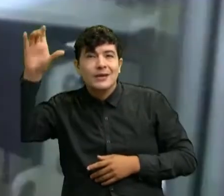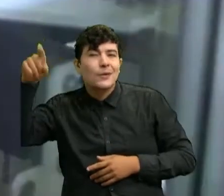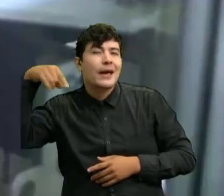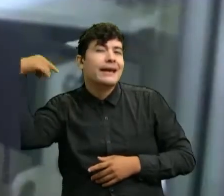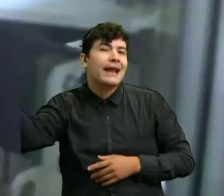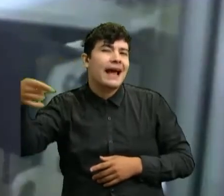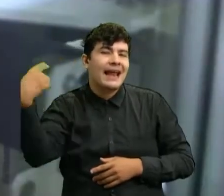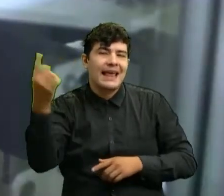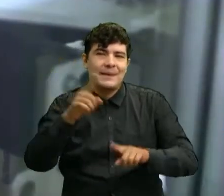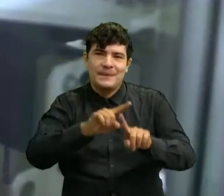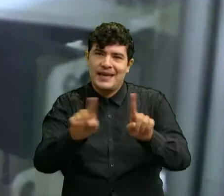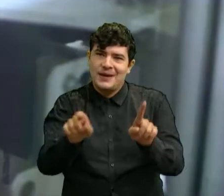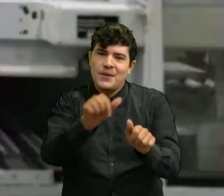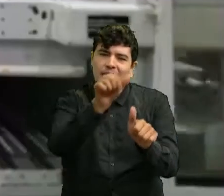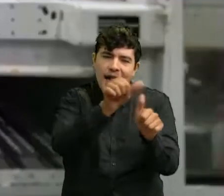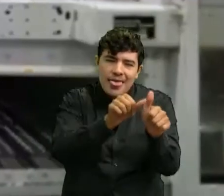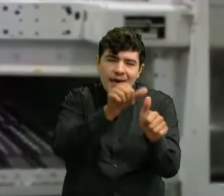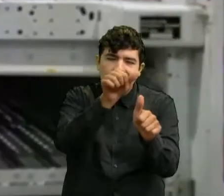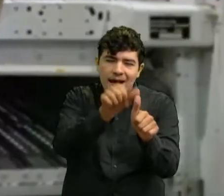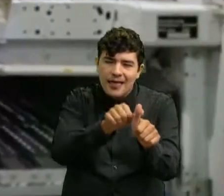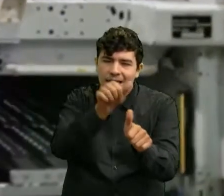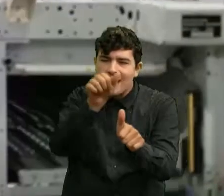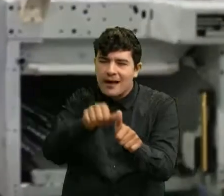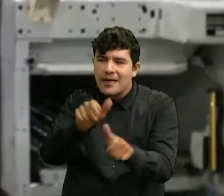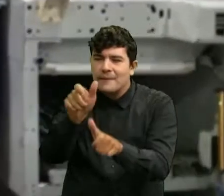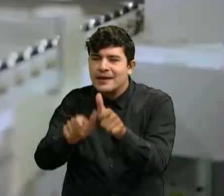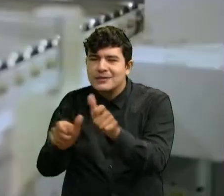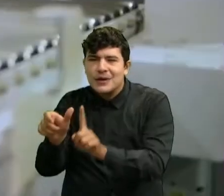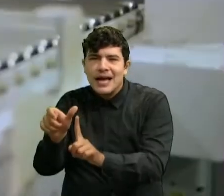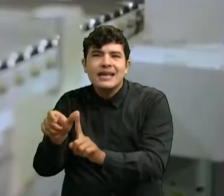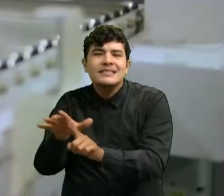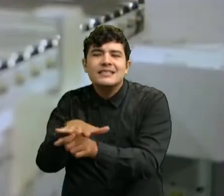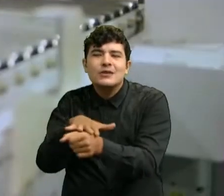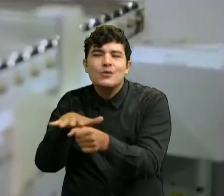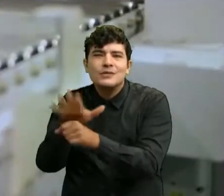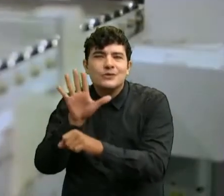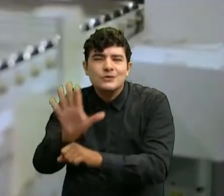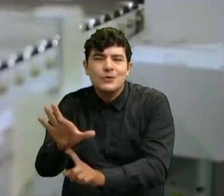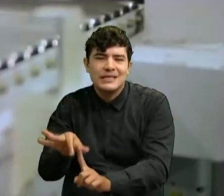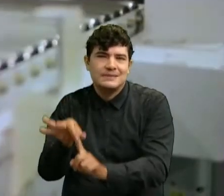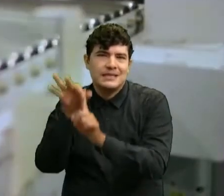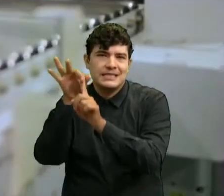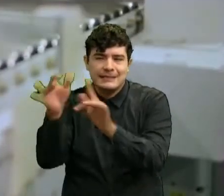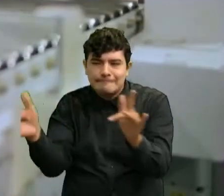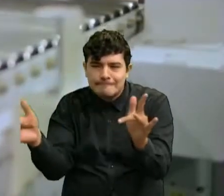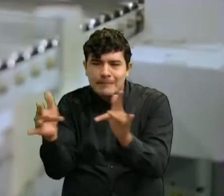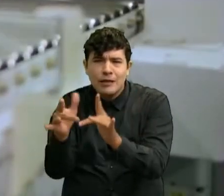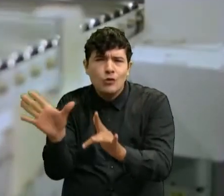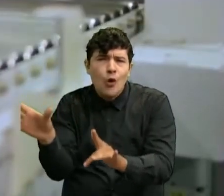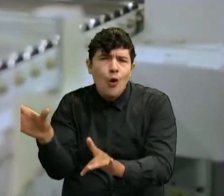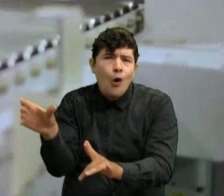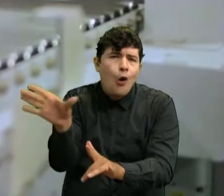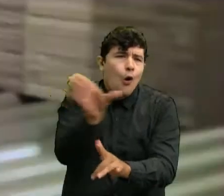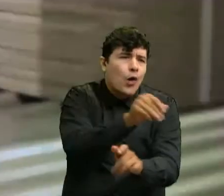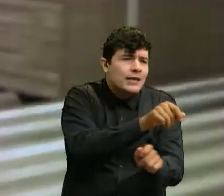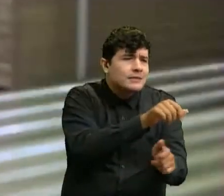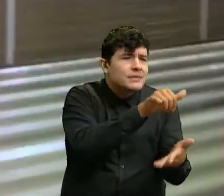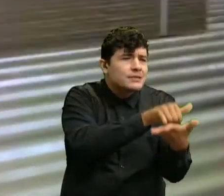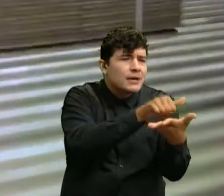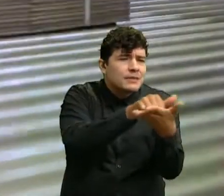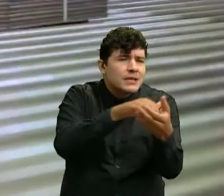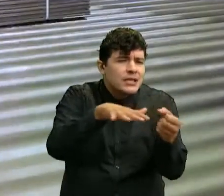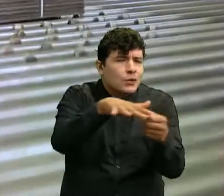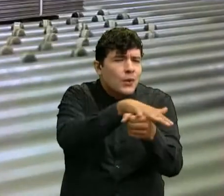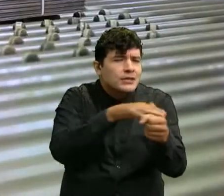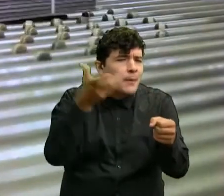cada caso es particular y concreto. Hay que entrar a revisarlo porque no todos los casos son iguales, no todos los